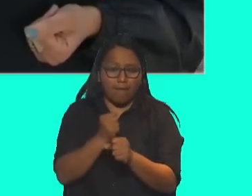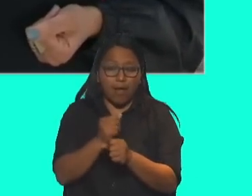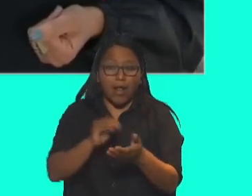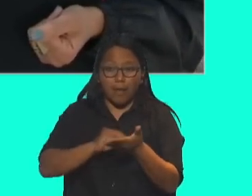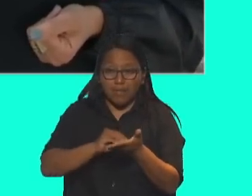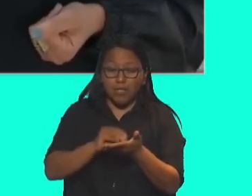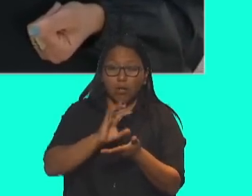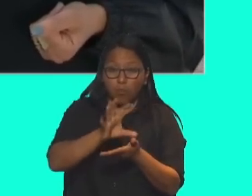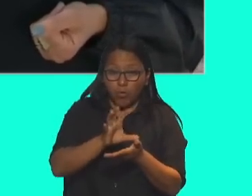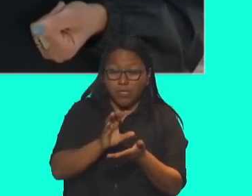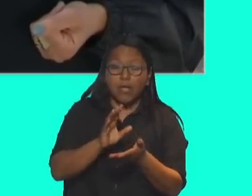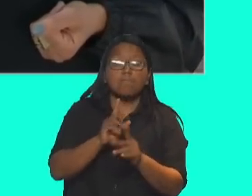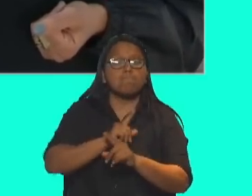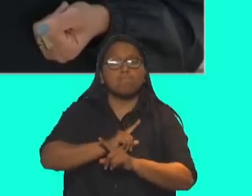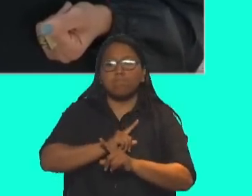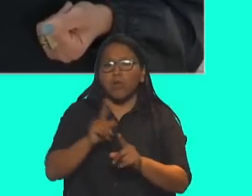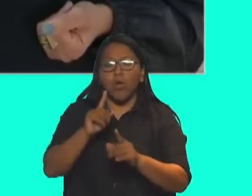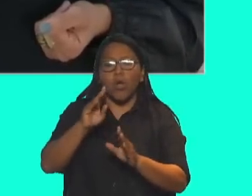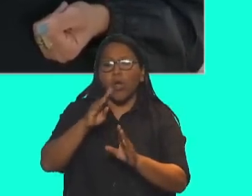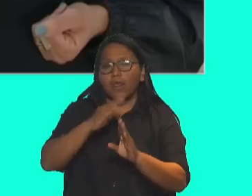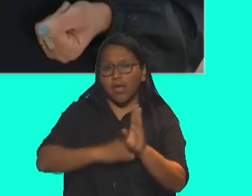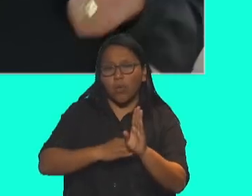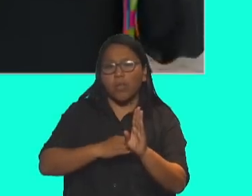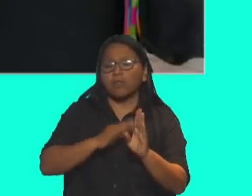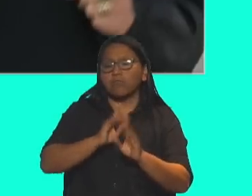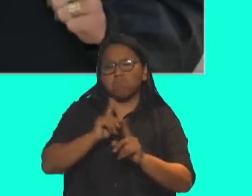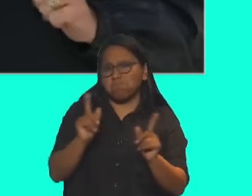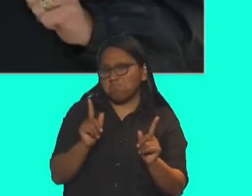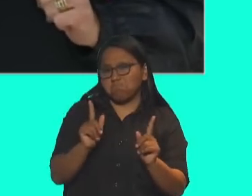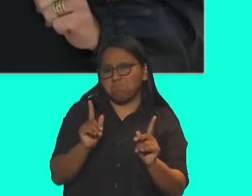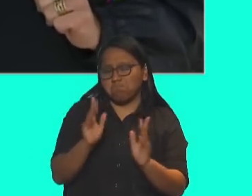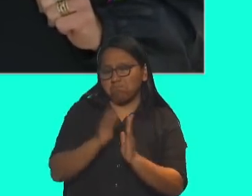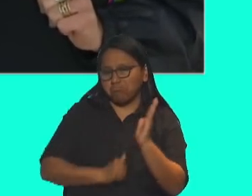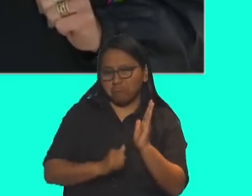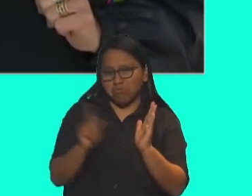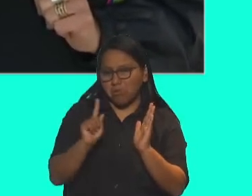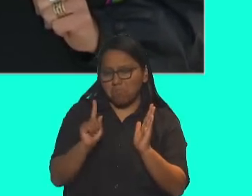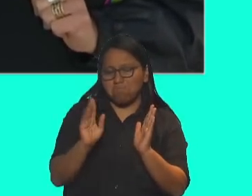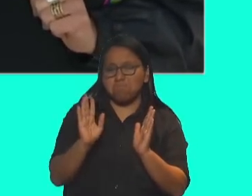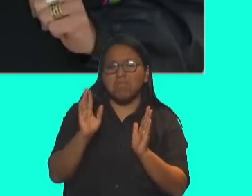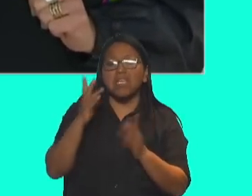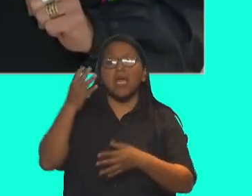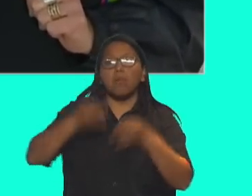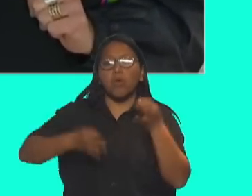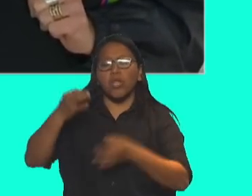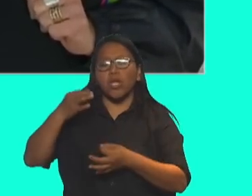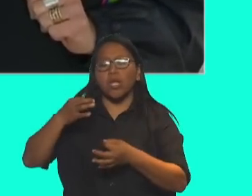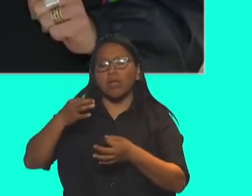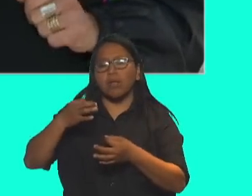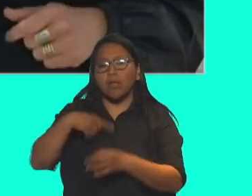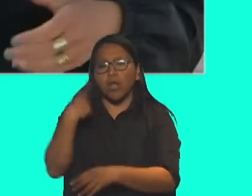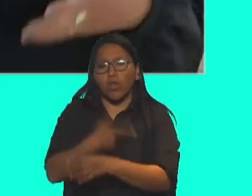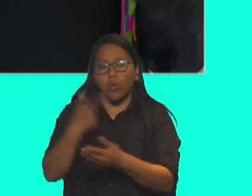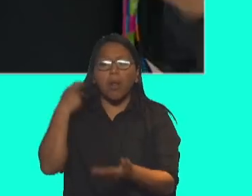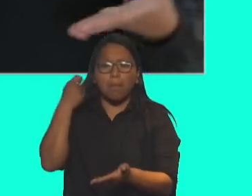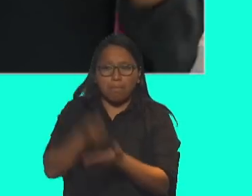provincial no tendrán descuento de haberes y asimismo también el poder judicial de la provincia ha dispuesto el